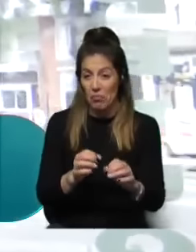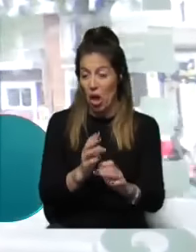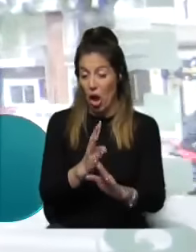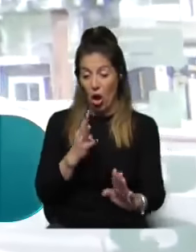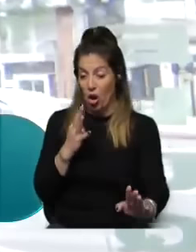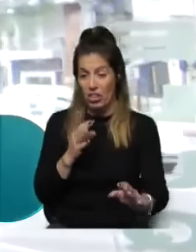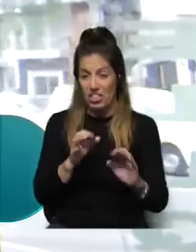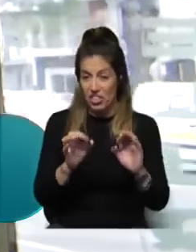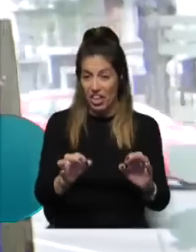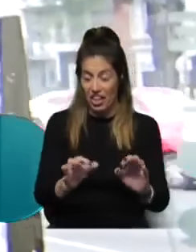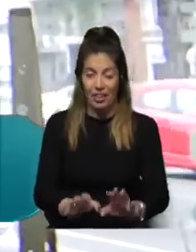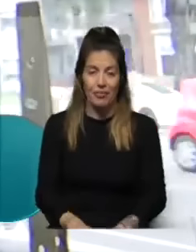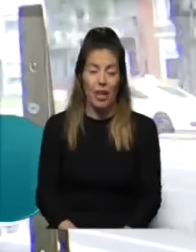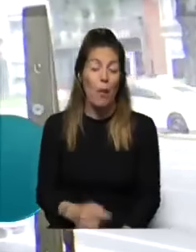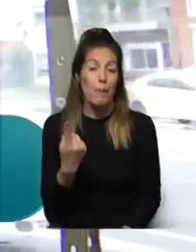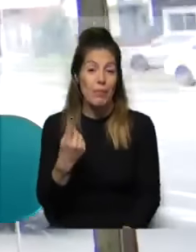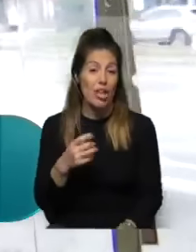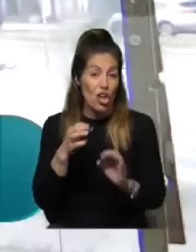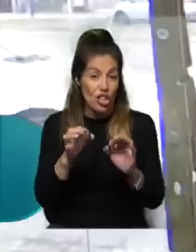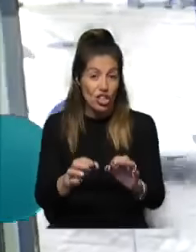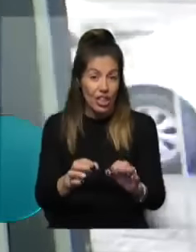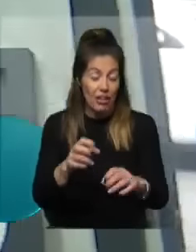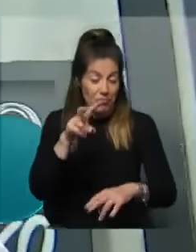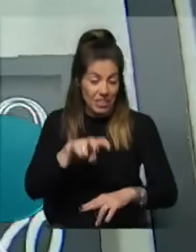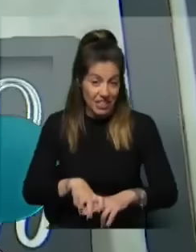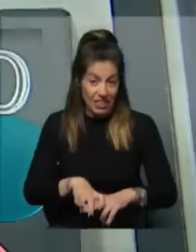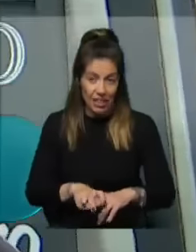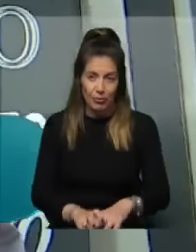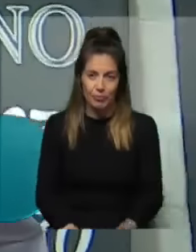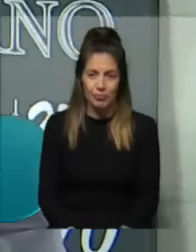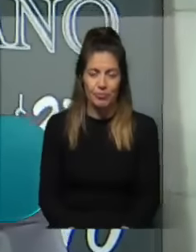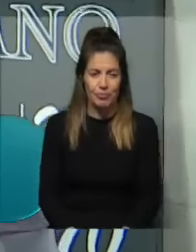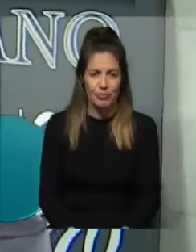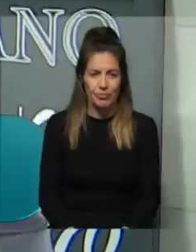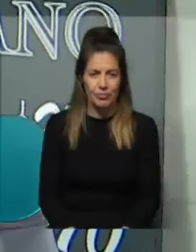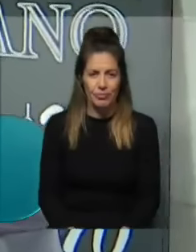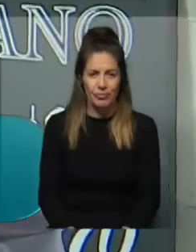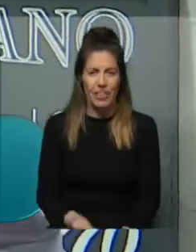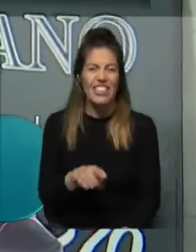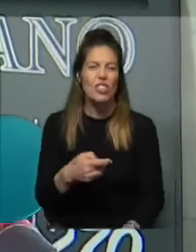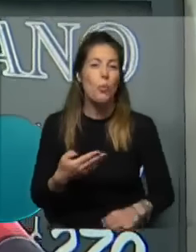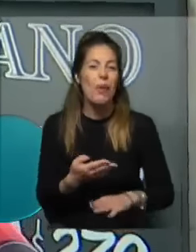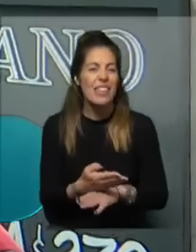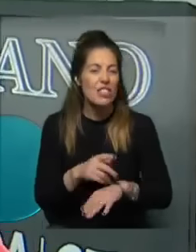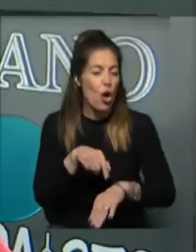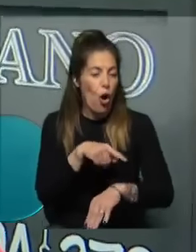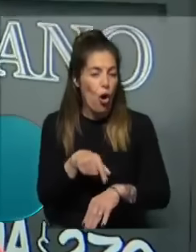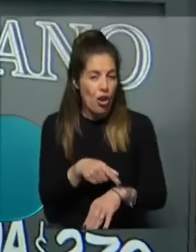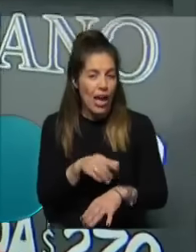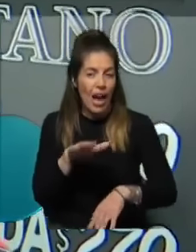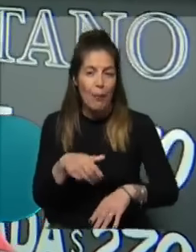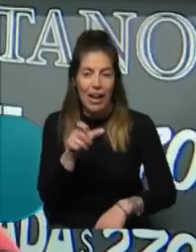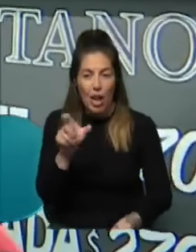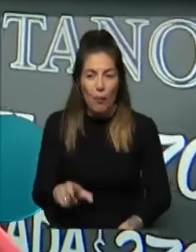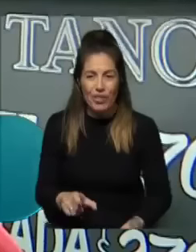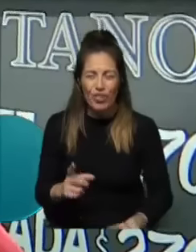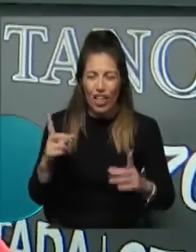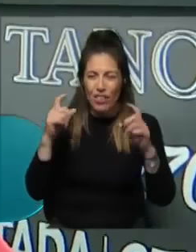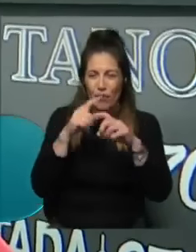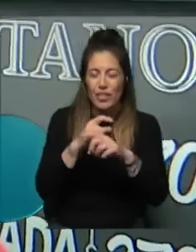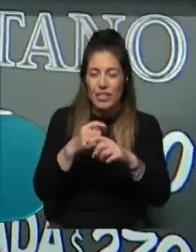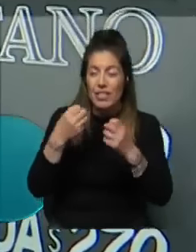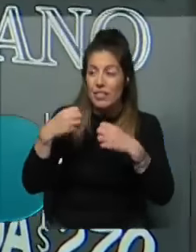te cortás. Claro, el primero que venga se sienta acá y... ¿Sabes por qué es más cómodo? Porque si tú pedís turno, ¿qué pasa? Capaz la persona se le complica, te